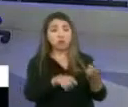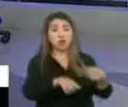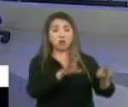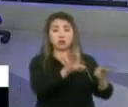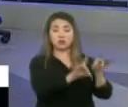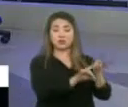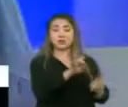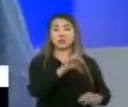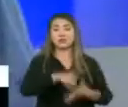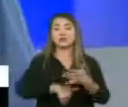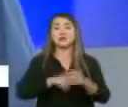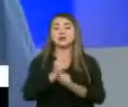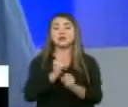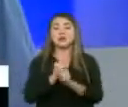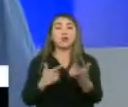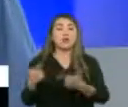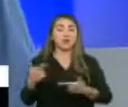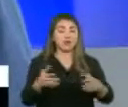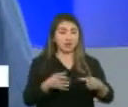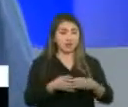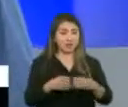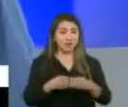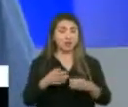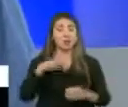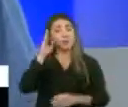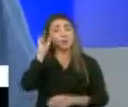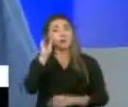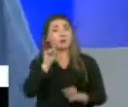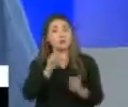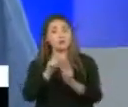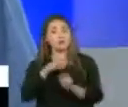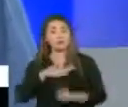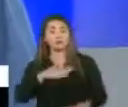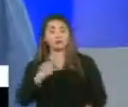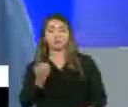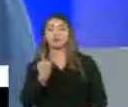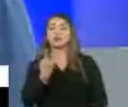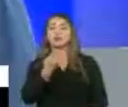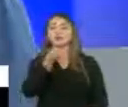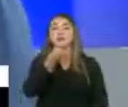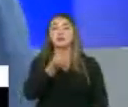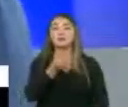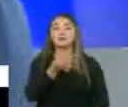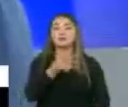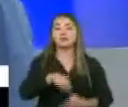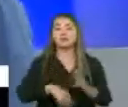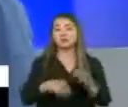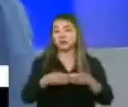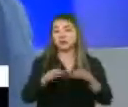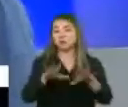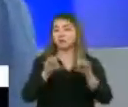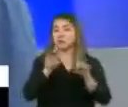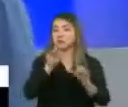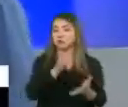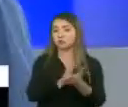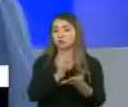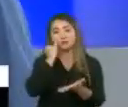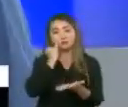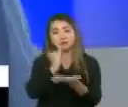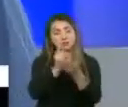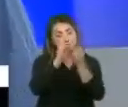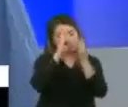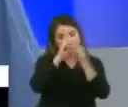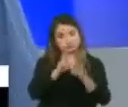partidos. La política es un trabajo en equipo. Uno puede tener opiniones personales como las que di recién, pero naturalmente que si dentro del equipo se toma una decisión institucional hay que